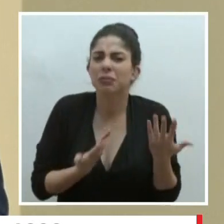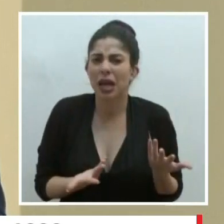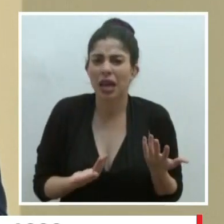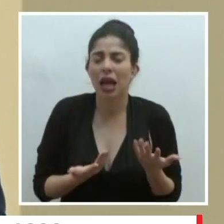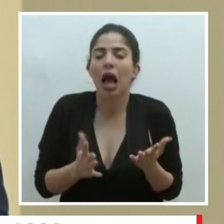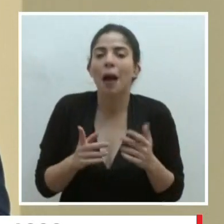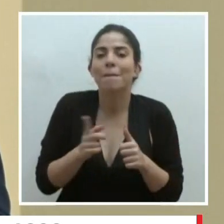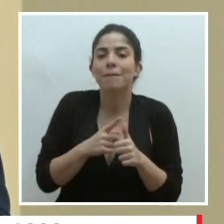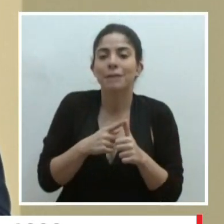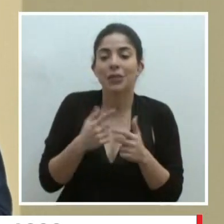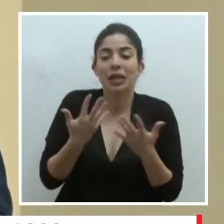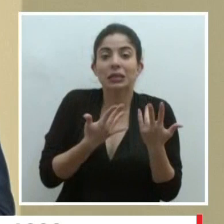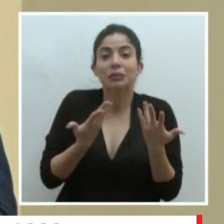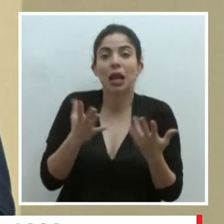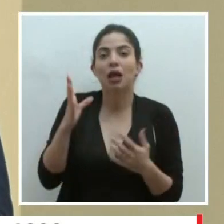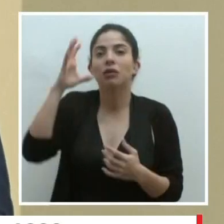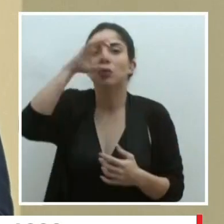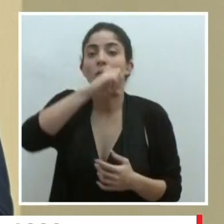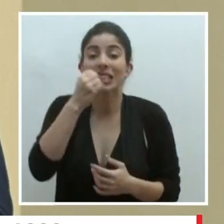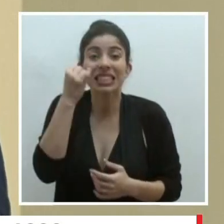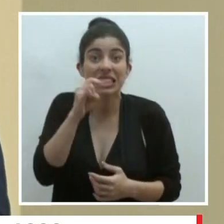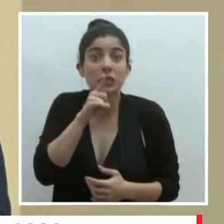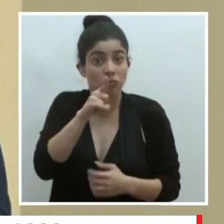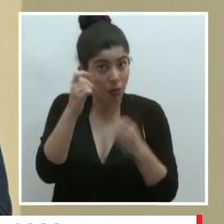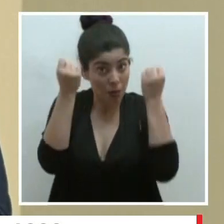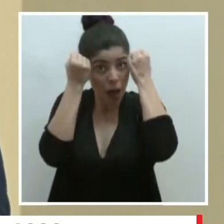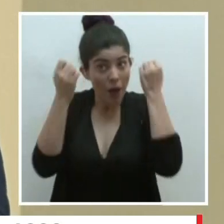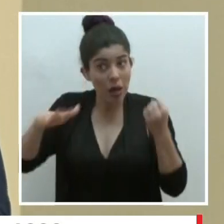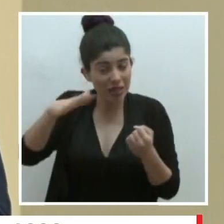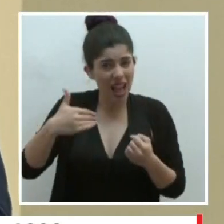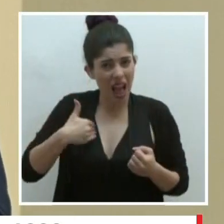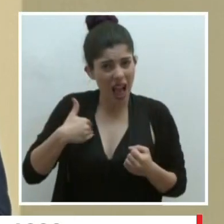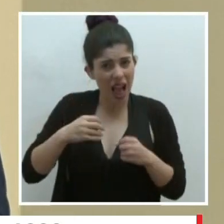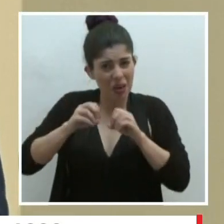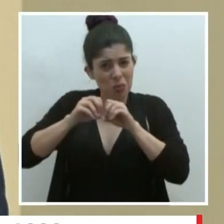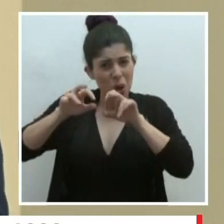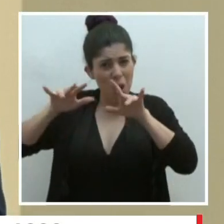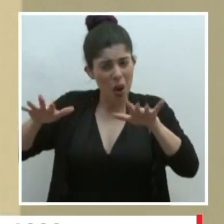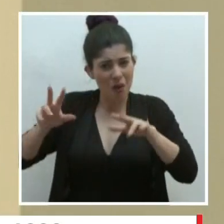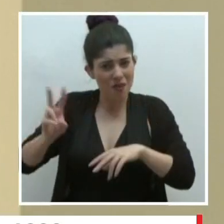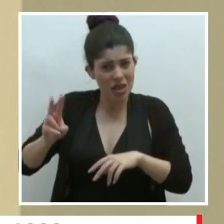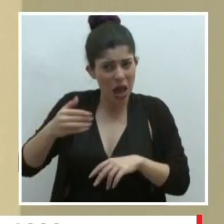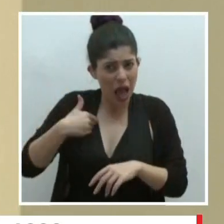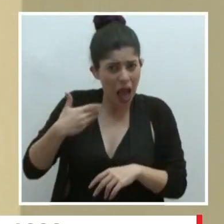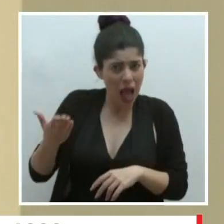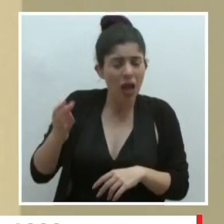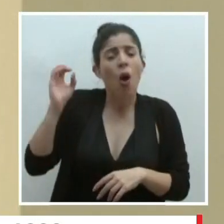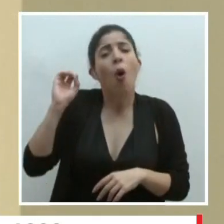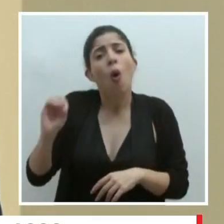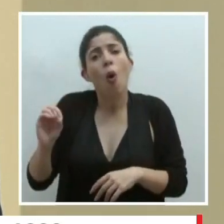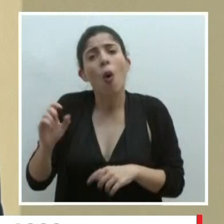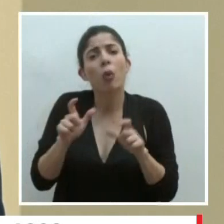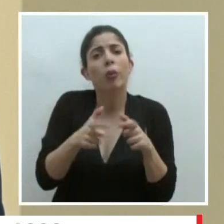justamente determinar si efectivamente en Pavas existe una transmisión amplificada o ha sido una transmisión reducida, que si